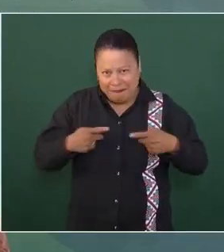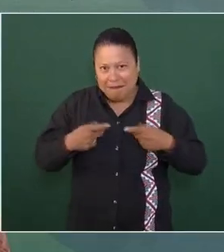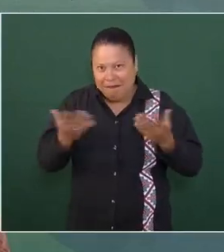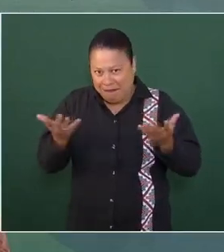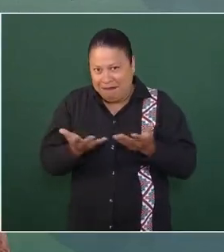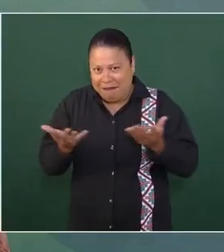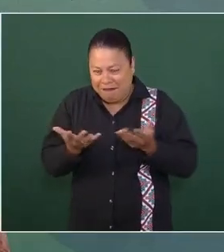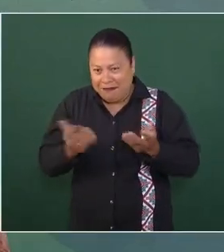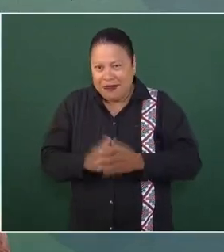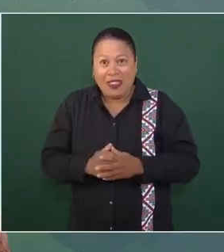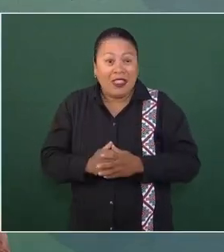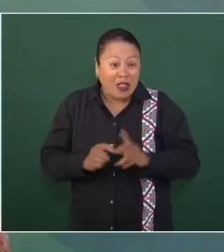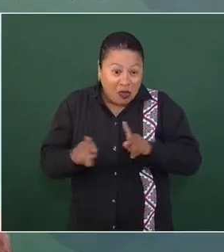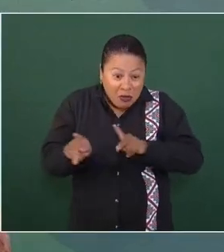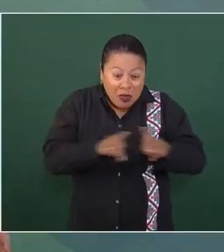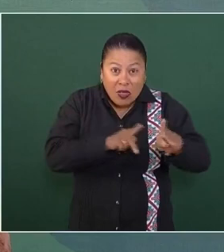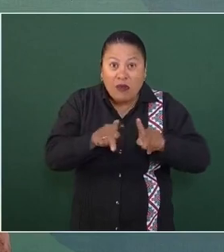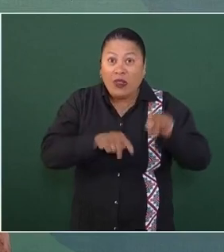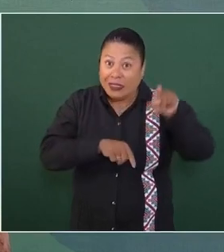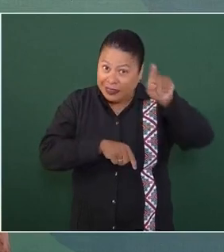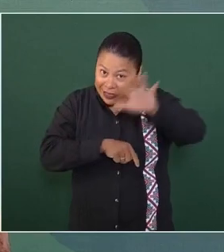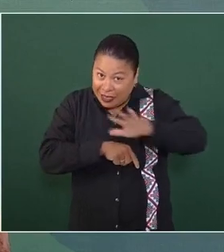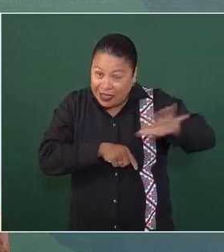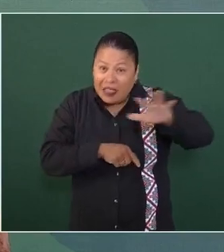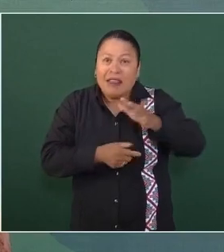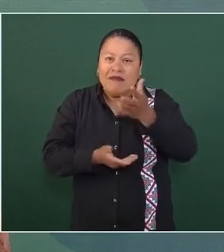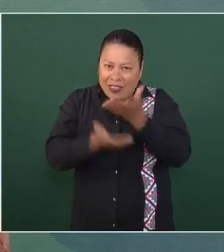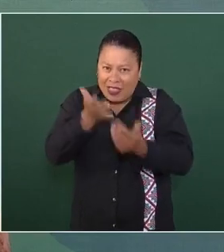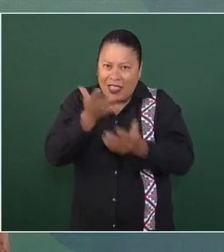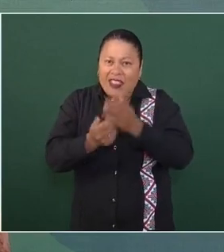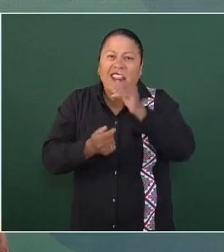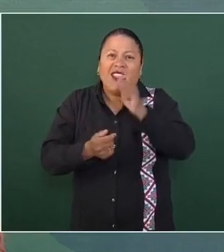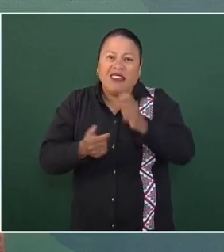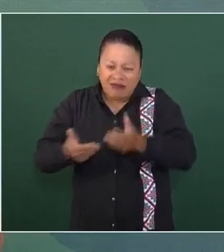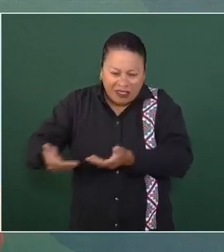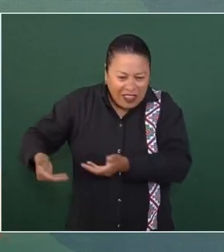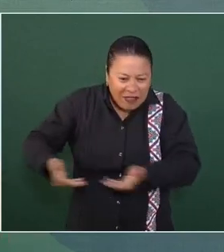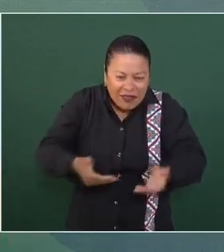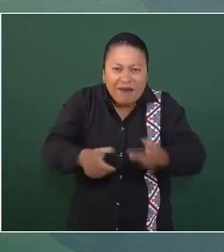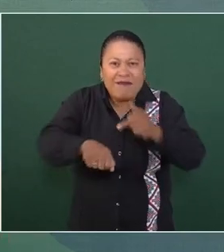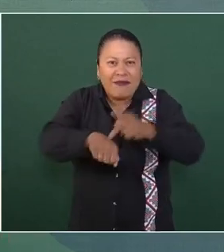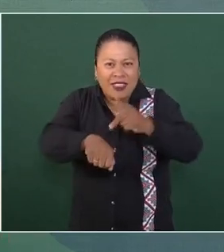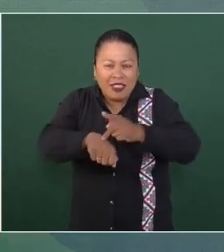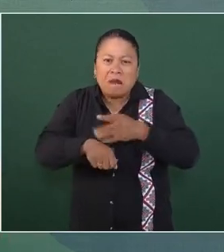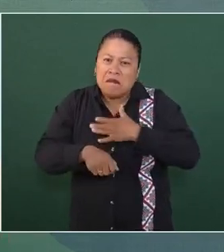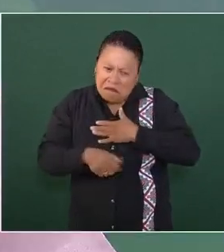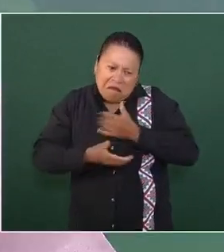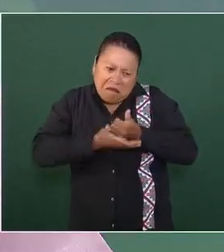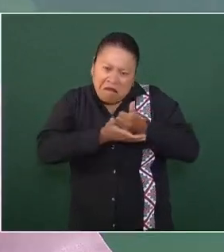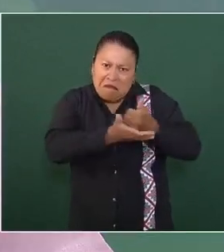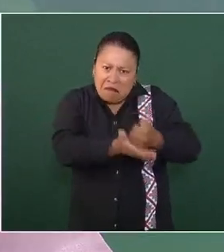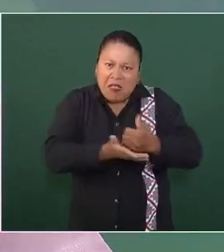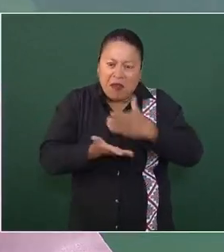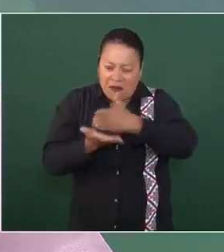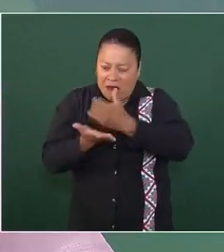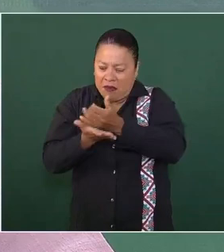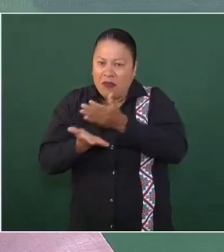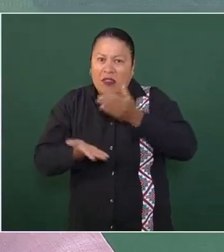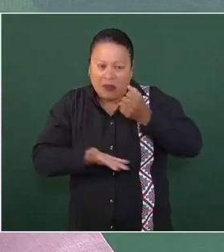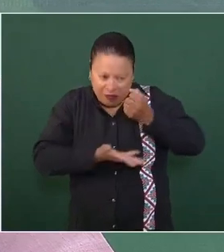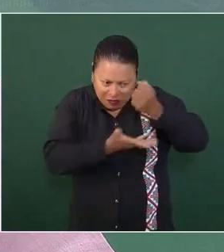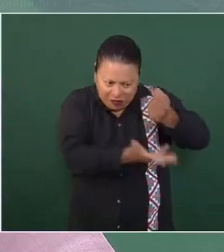los pueblos están haciendo los caminos nosotros estamos ayudando con el presupuesto